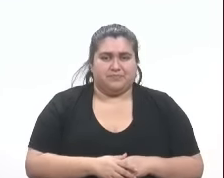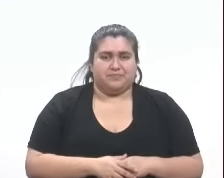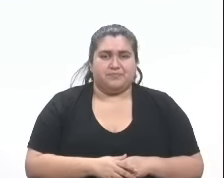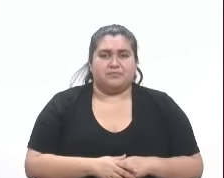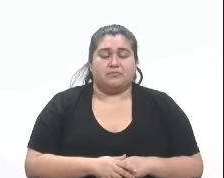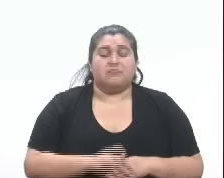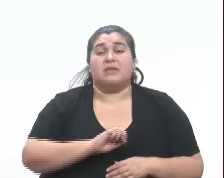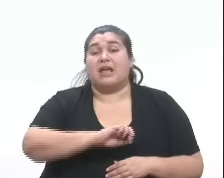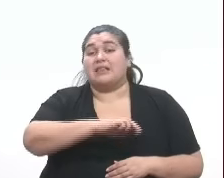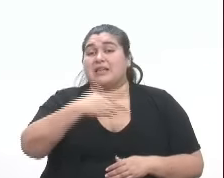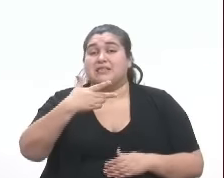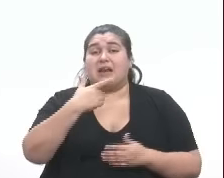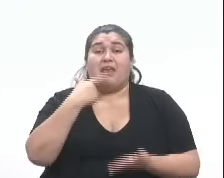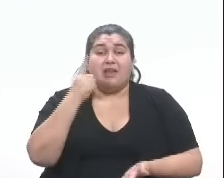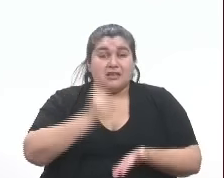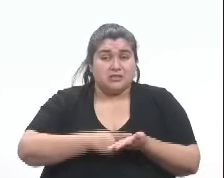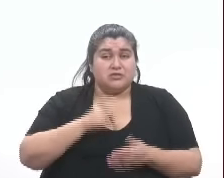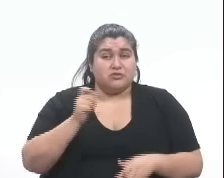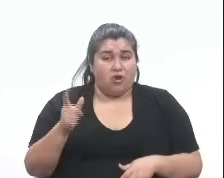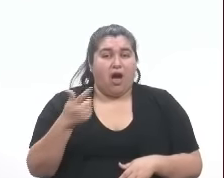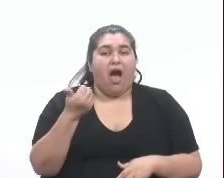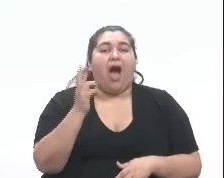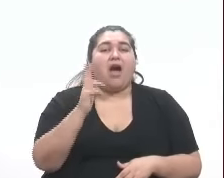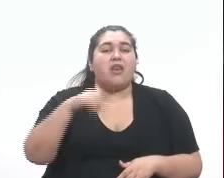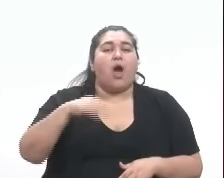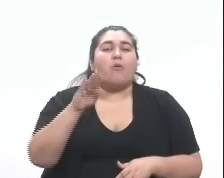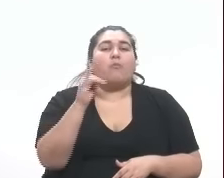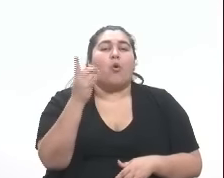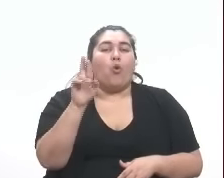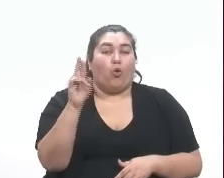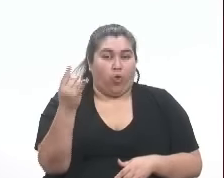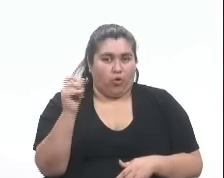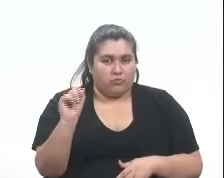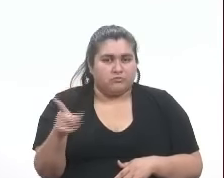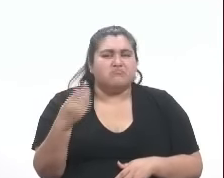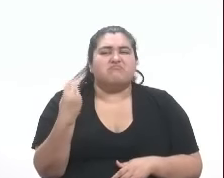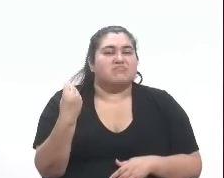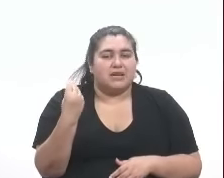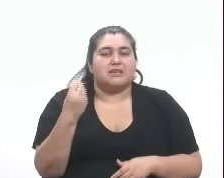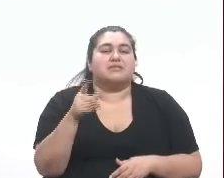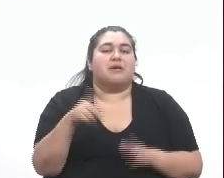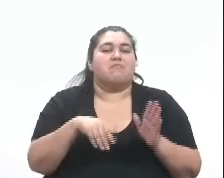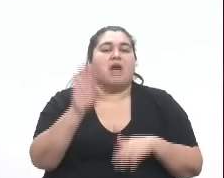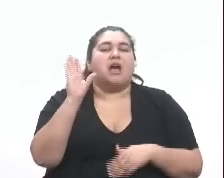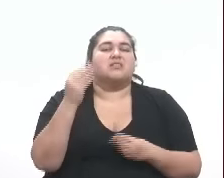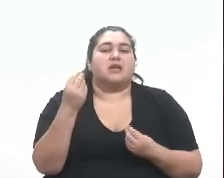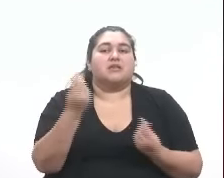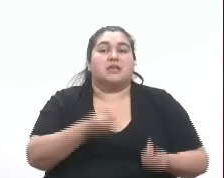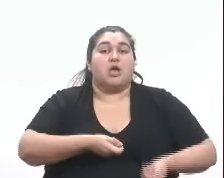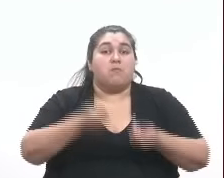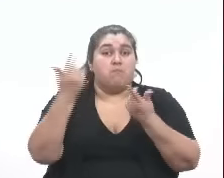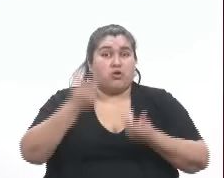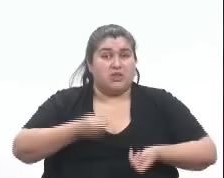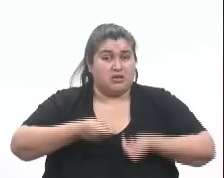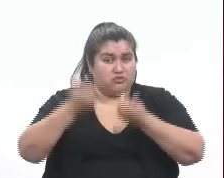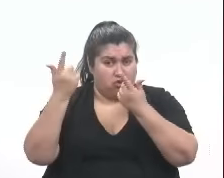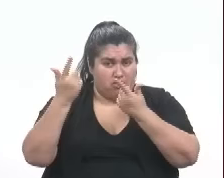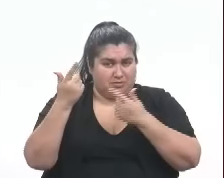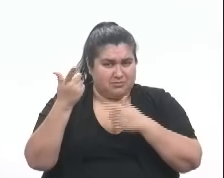La tercera medida que toma Aramburu es la apertura indiscriminada de las importaciones. ¿Le